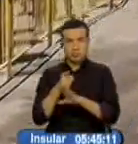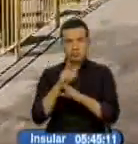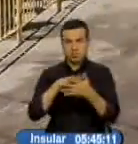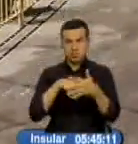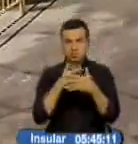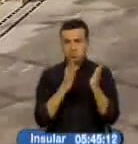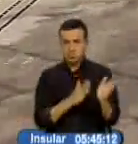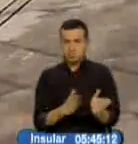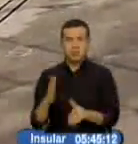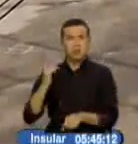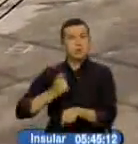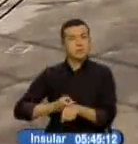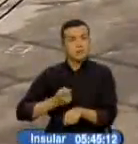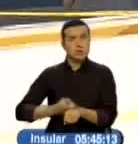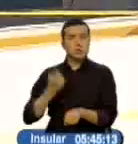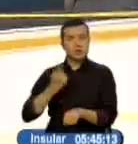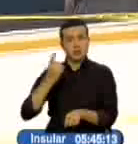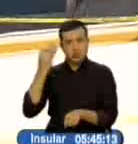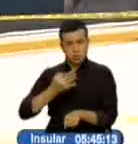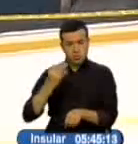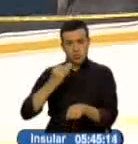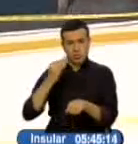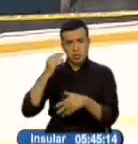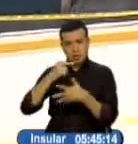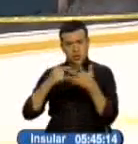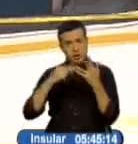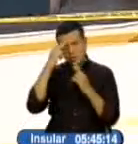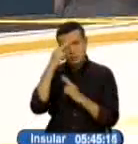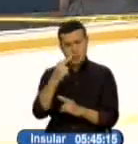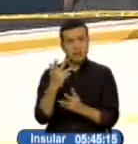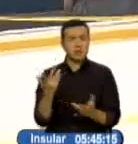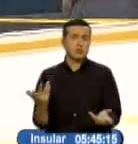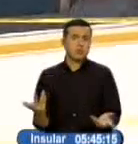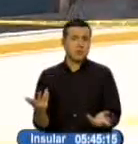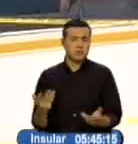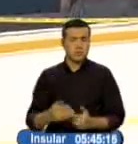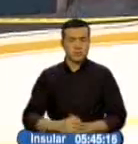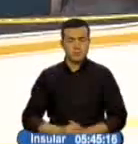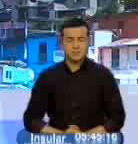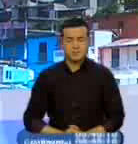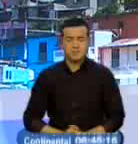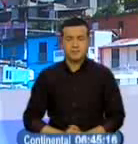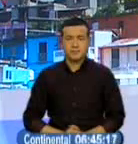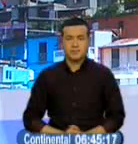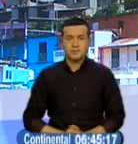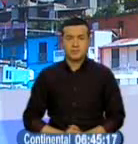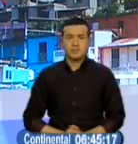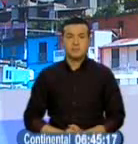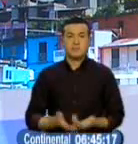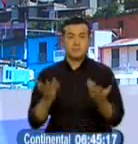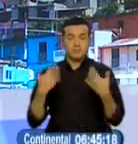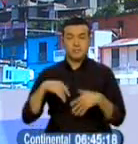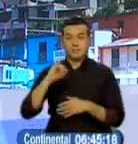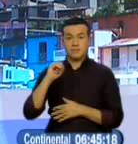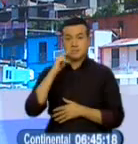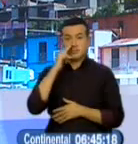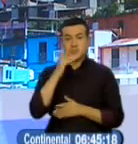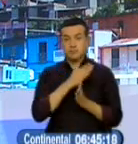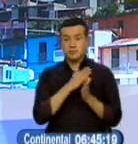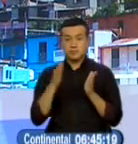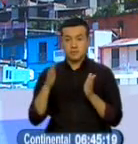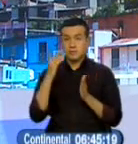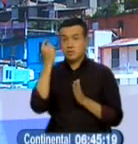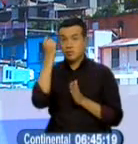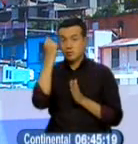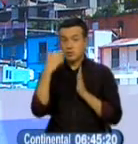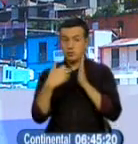cronograma específico al que se dé fiel cumplimiento. Sofía Montoya, Ecuador TV. Al finalizar junio vence la vigencia de la